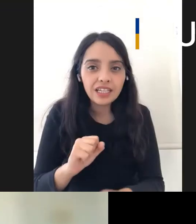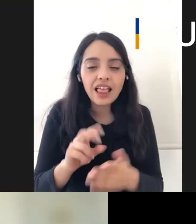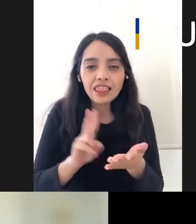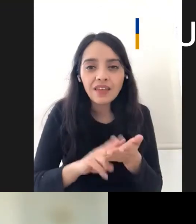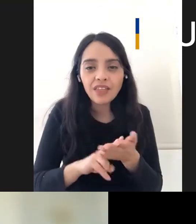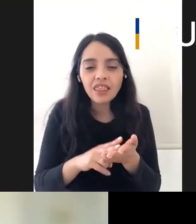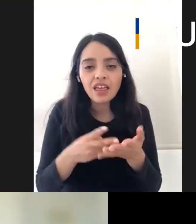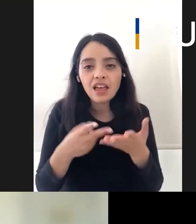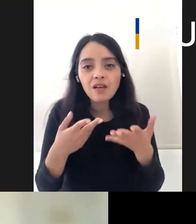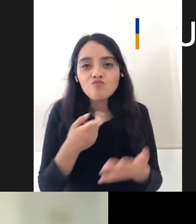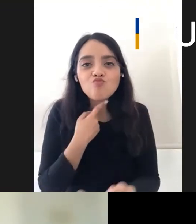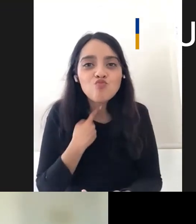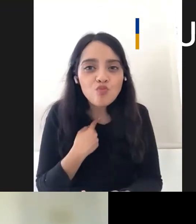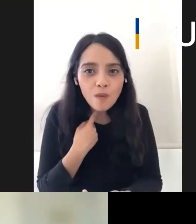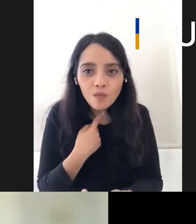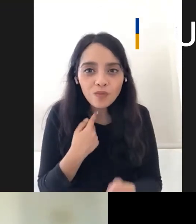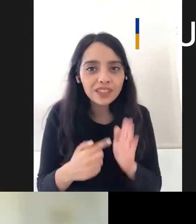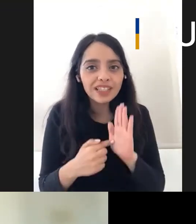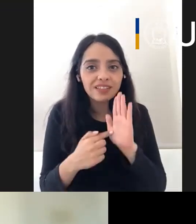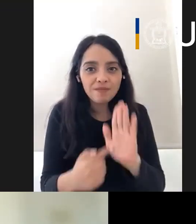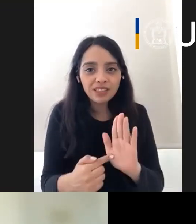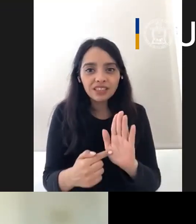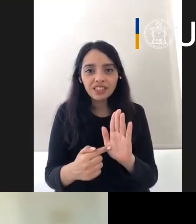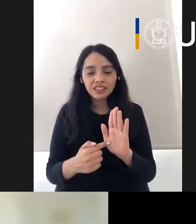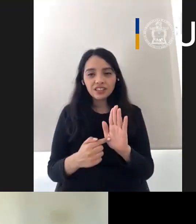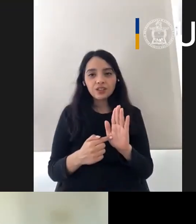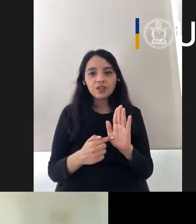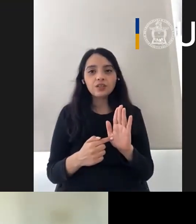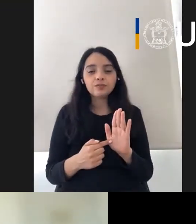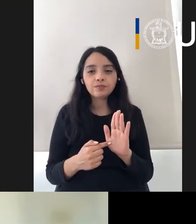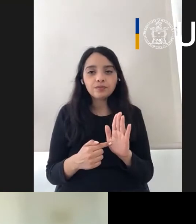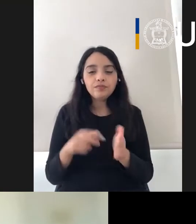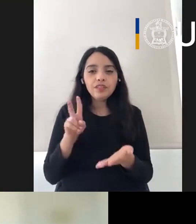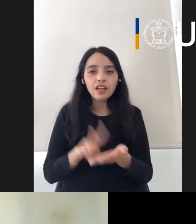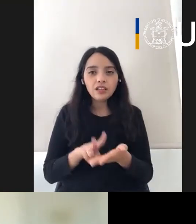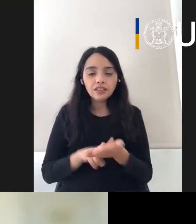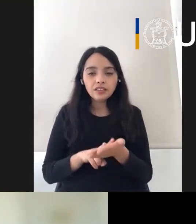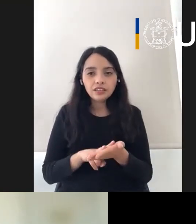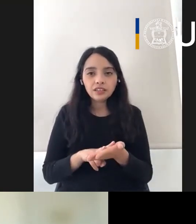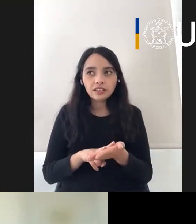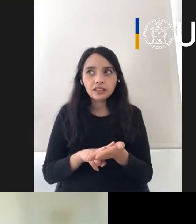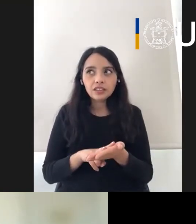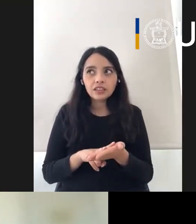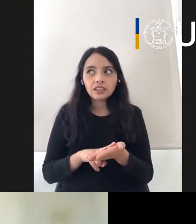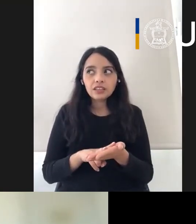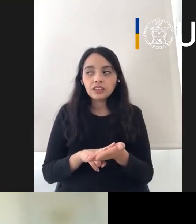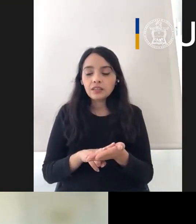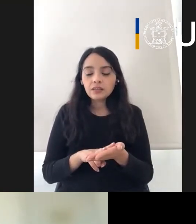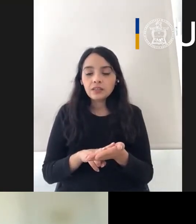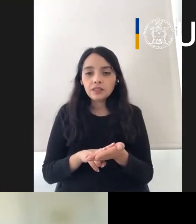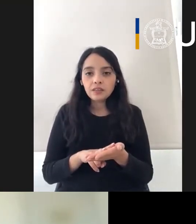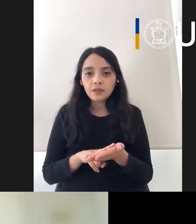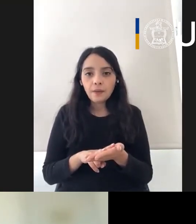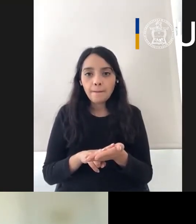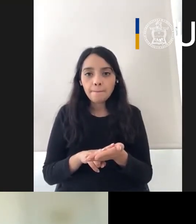tremendamente interesante tu presentación. La verdad es que pone en el